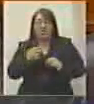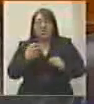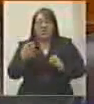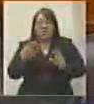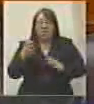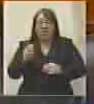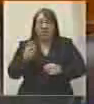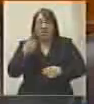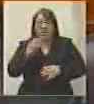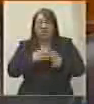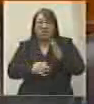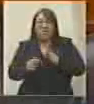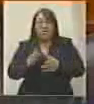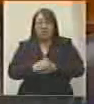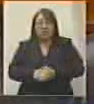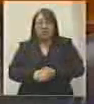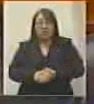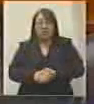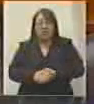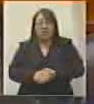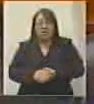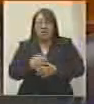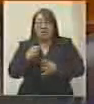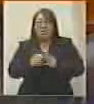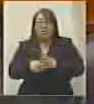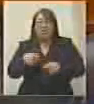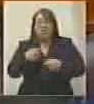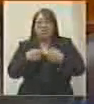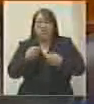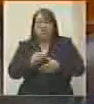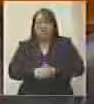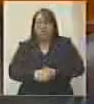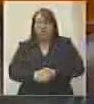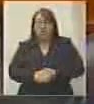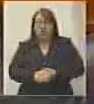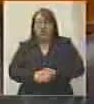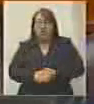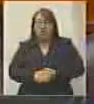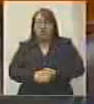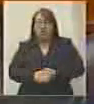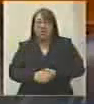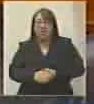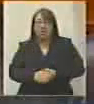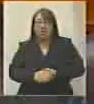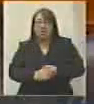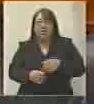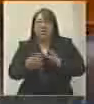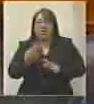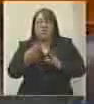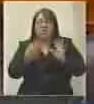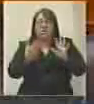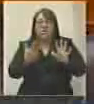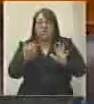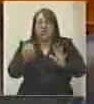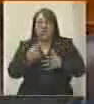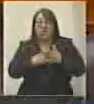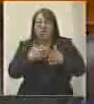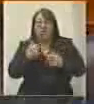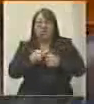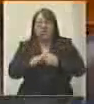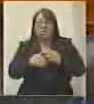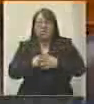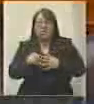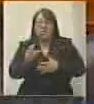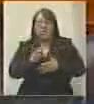21.482.390 para el financiamiento del proyecto de inversión pública con código SNIT 145686, que mejoramiento